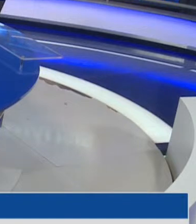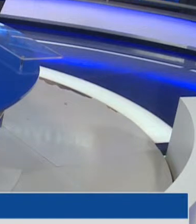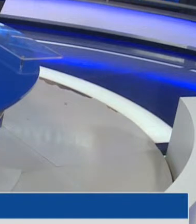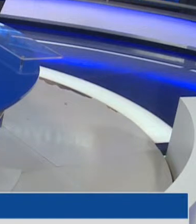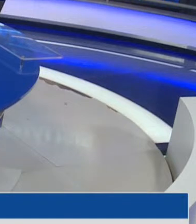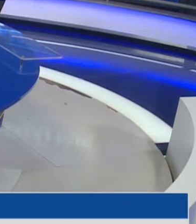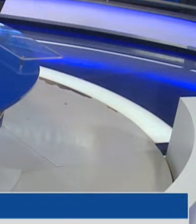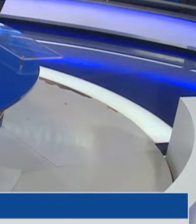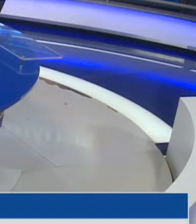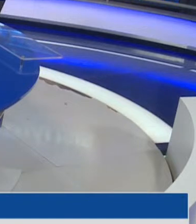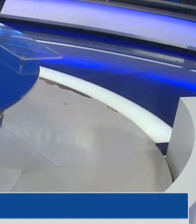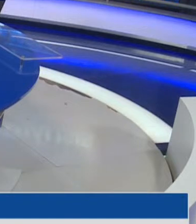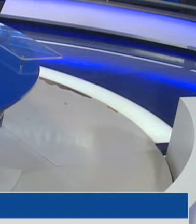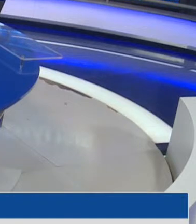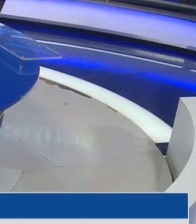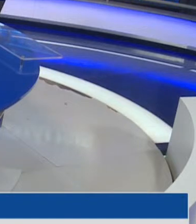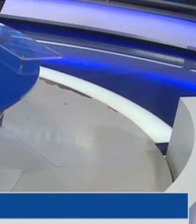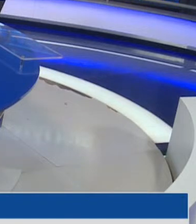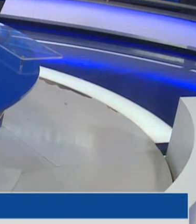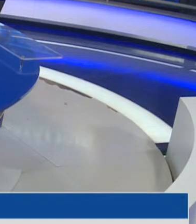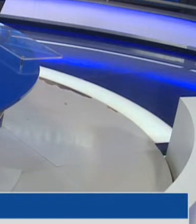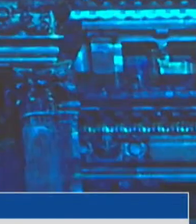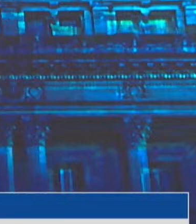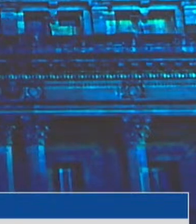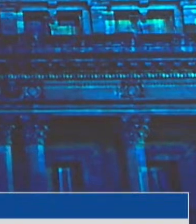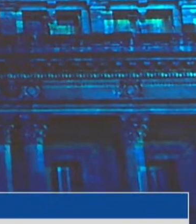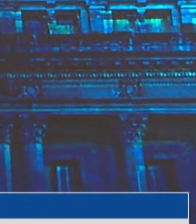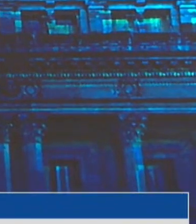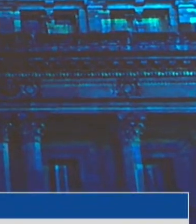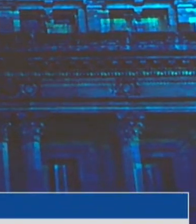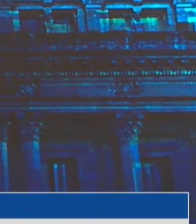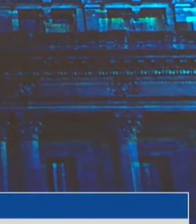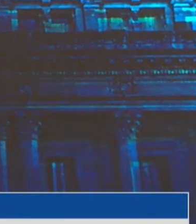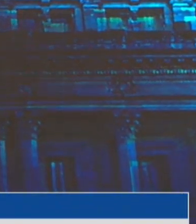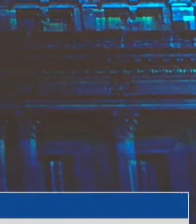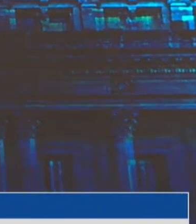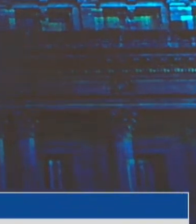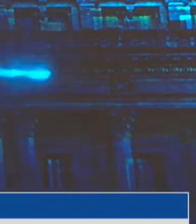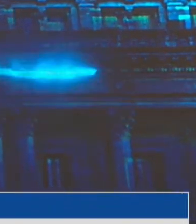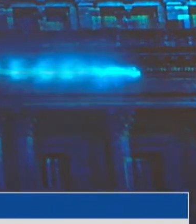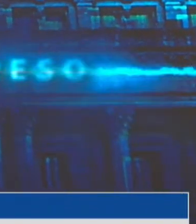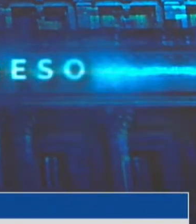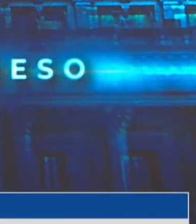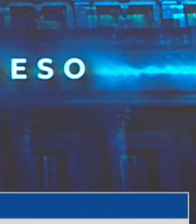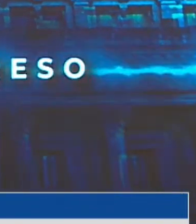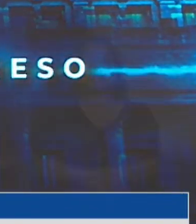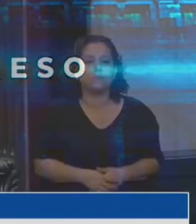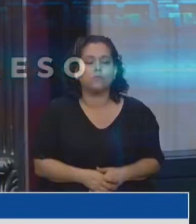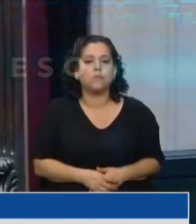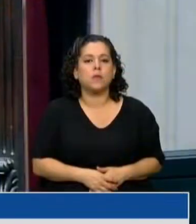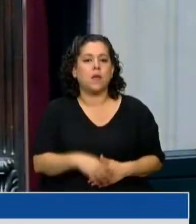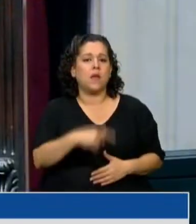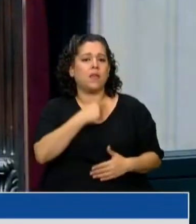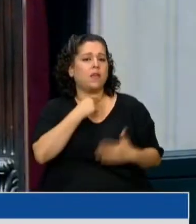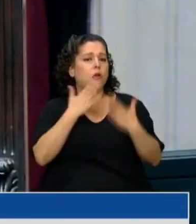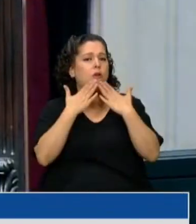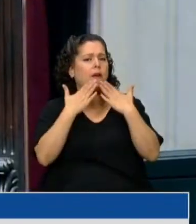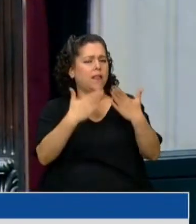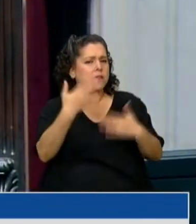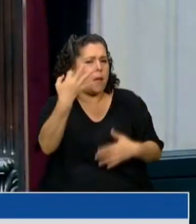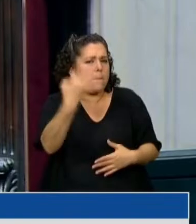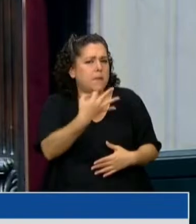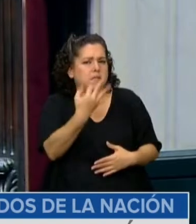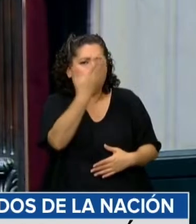todo resuelto medianamente. Vamos a compartir otro fragmento del presidente de la Cámara de Diputados, Martín Menem. Quiero agradecer especialmente a